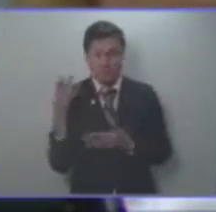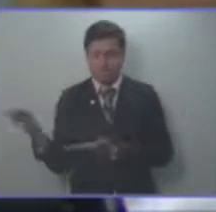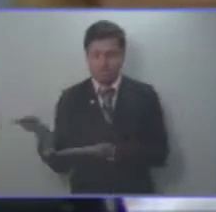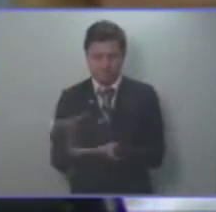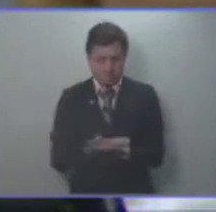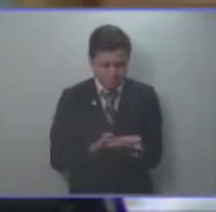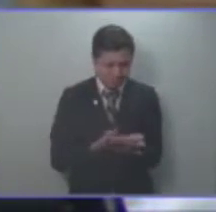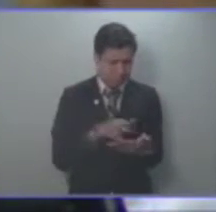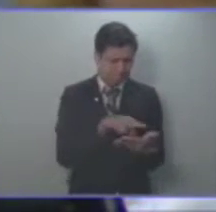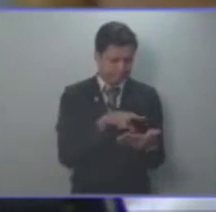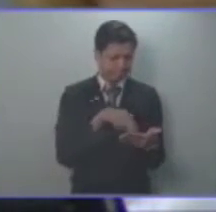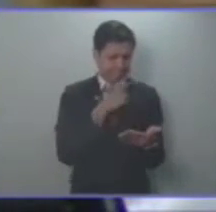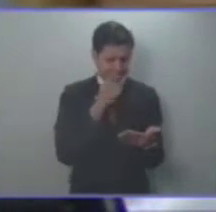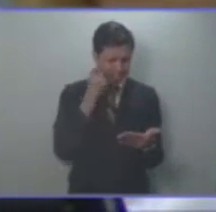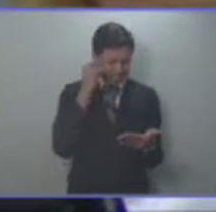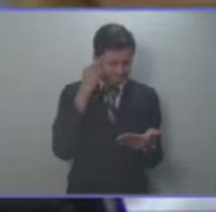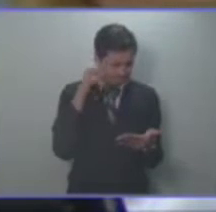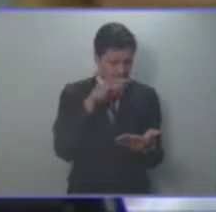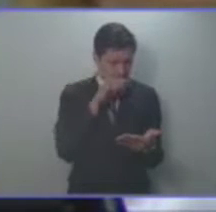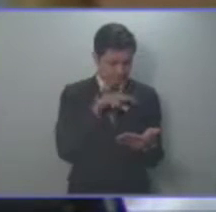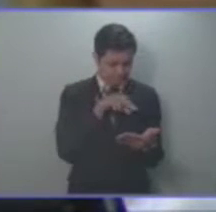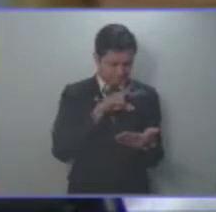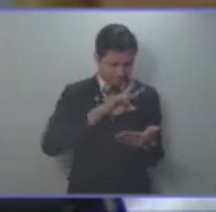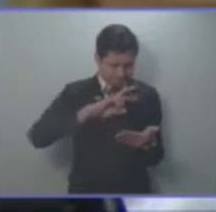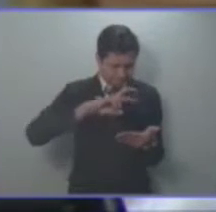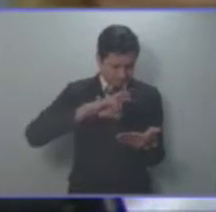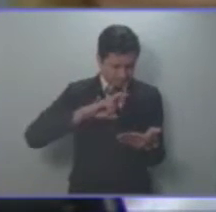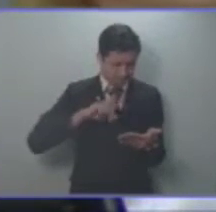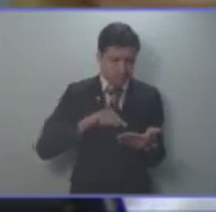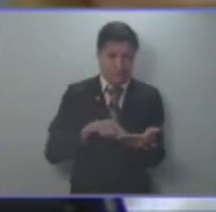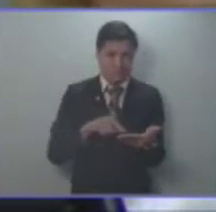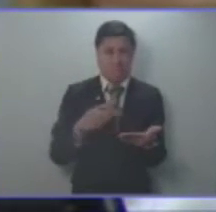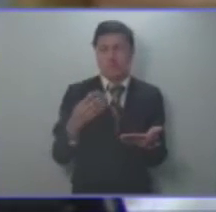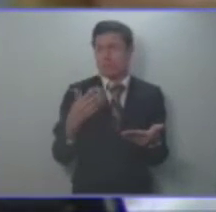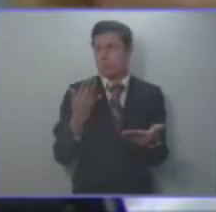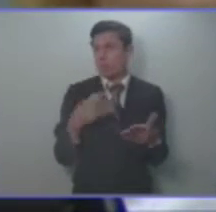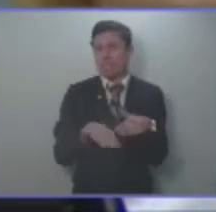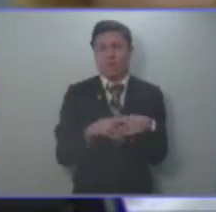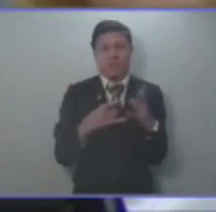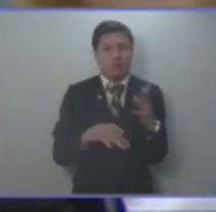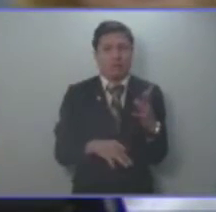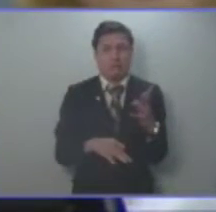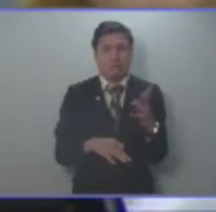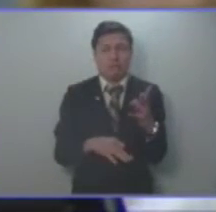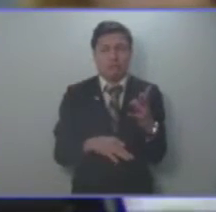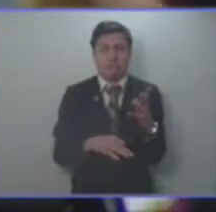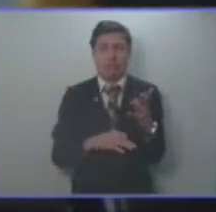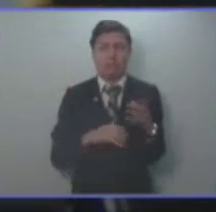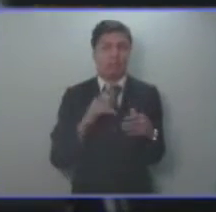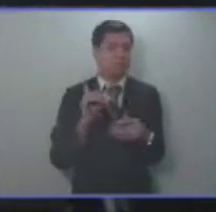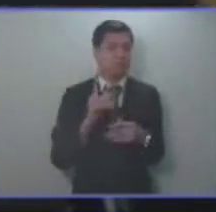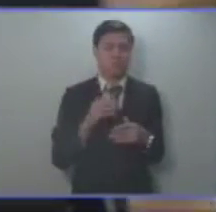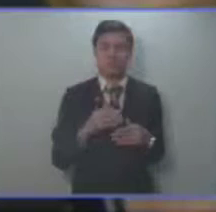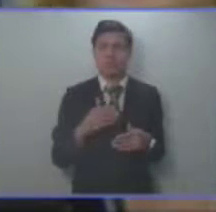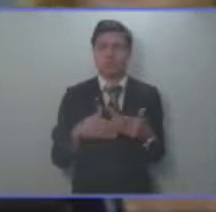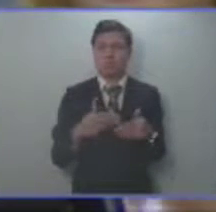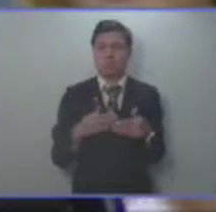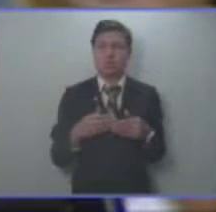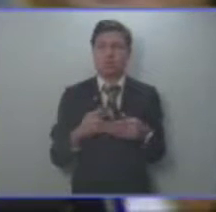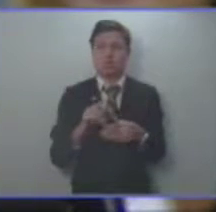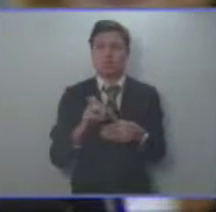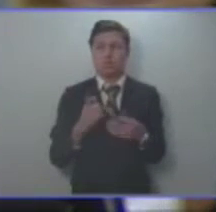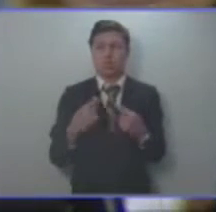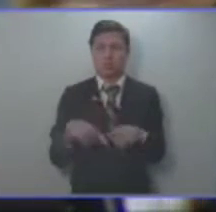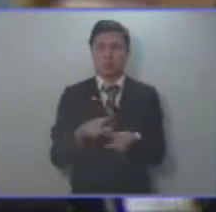realizado por la administración pública carece de fundamento legal no será necesario que el tep